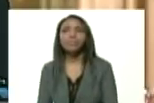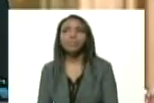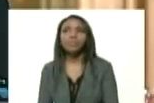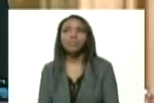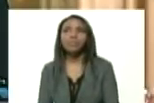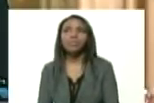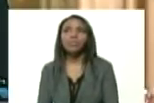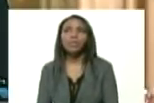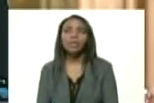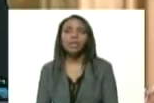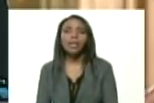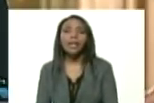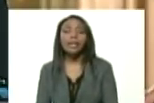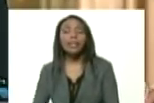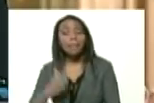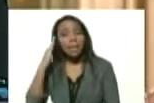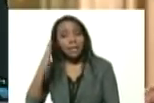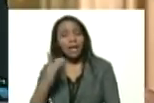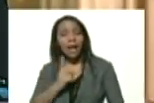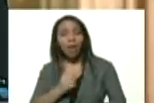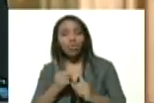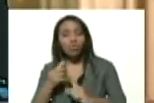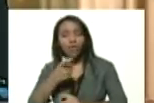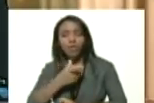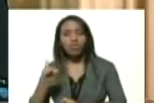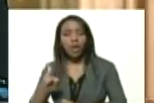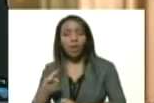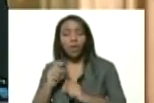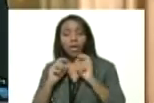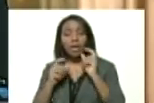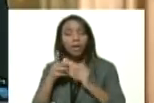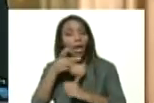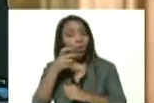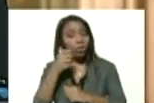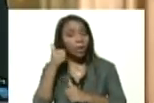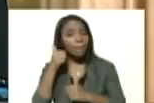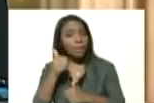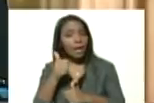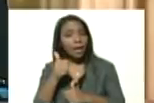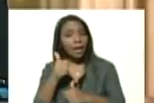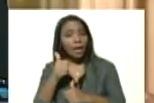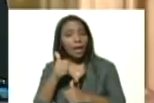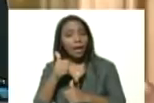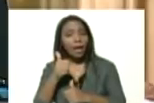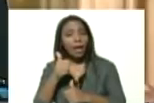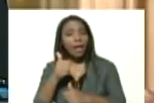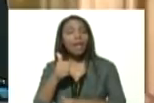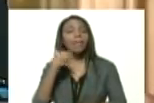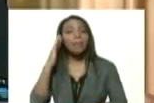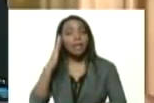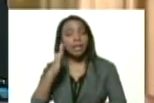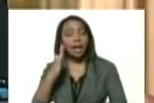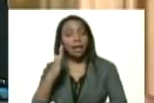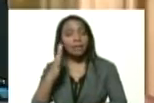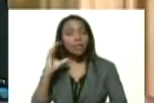de paramilitares venezolanos y óiganlo bien y paramilitares colombianos